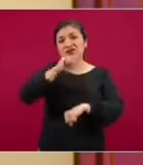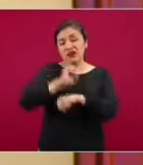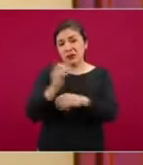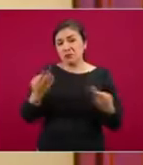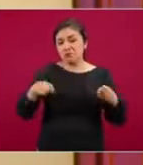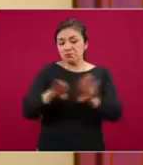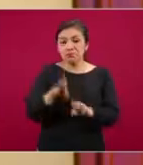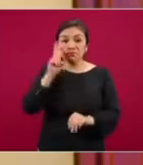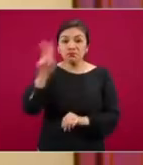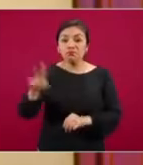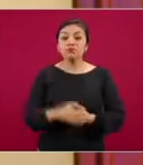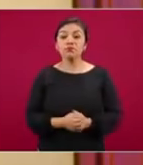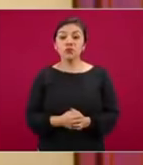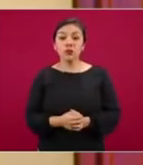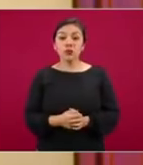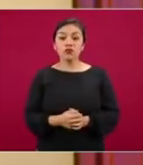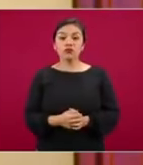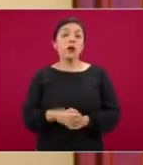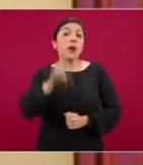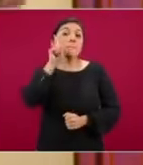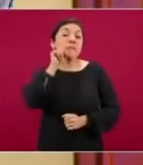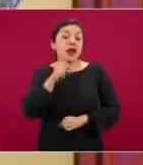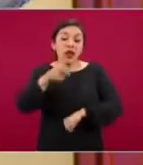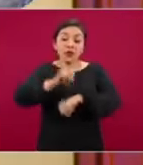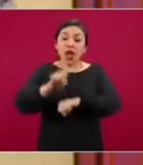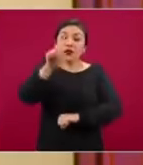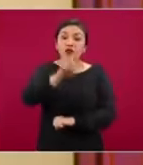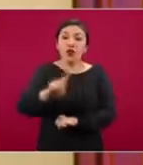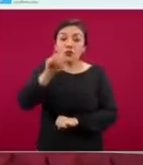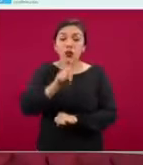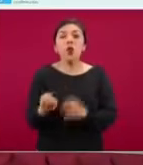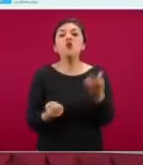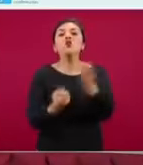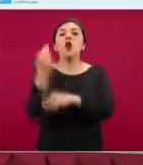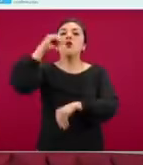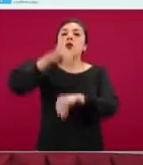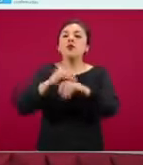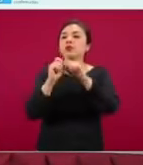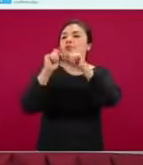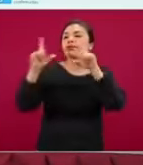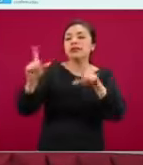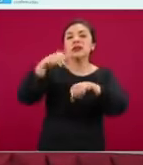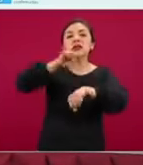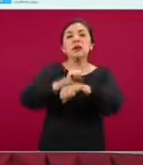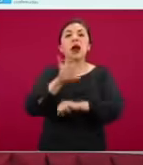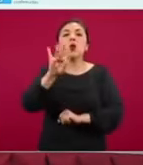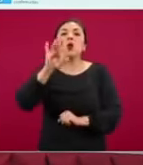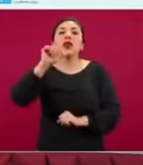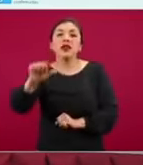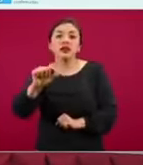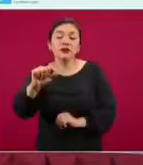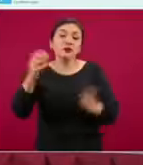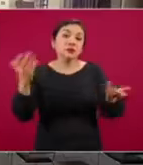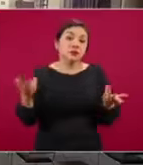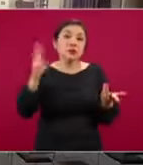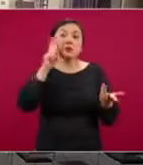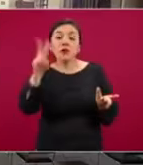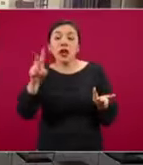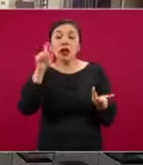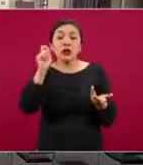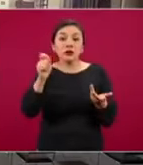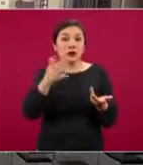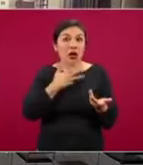un 43%. Mañana domingo estaremos graficando la semana ya 46 y veremos